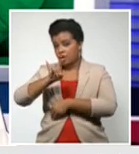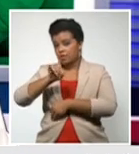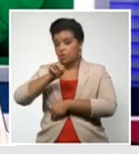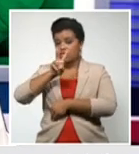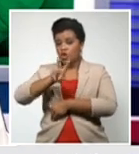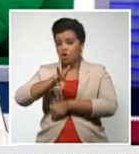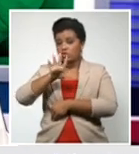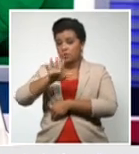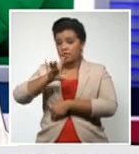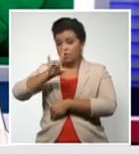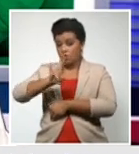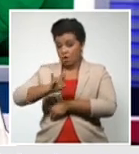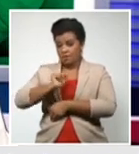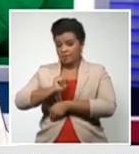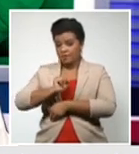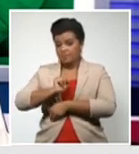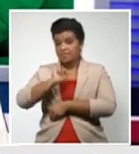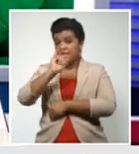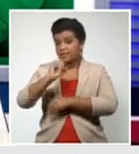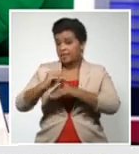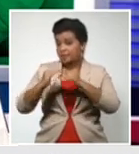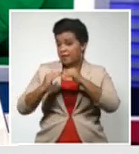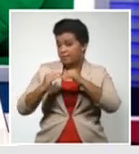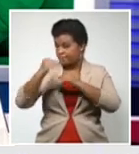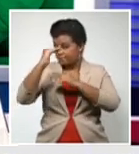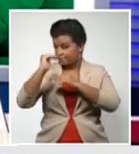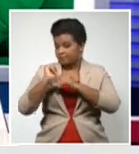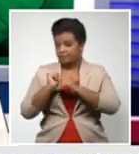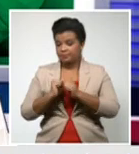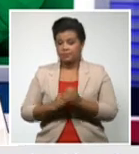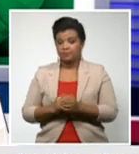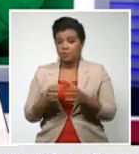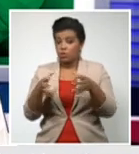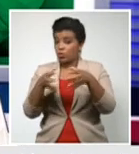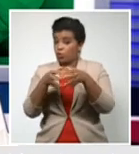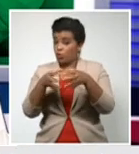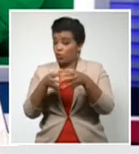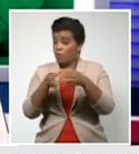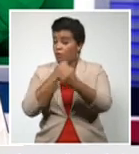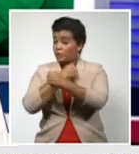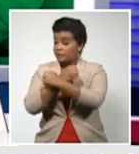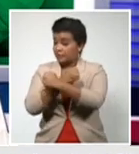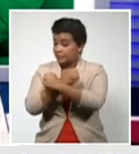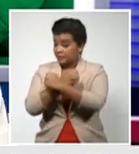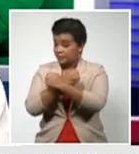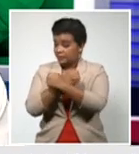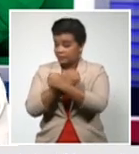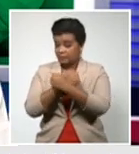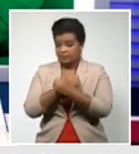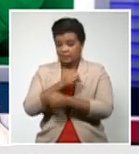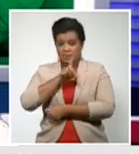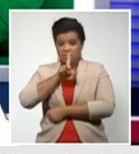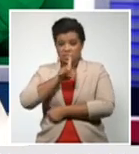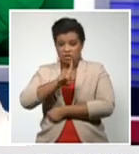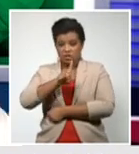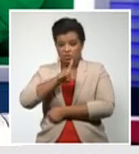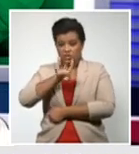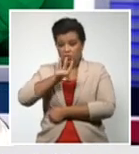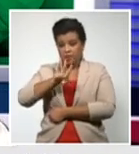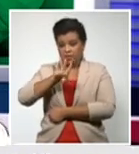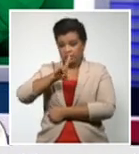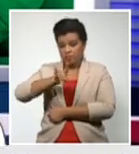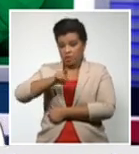259. Y de más de 60 años, grupo muy riesgoso, 149 personas